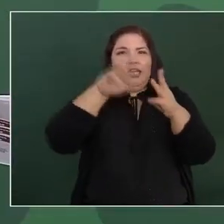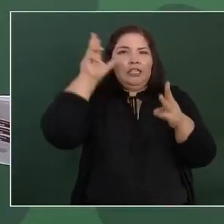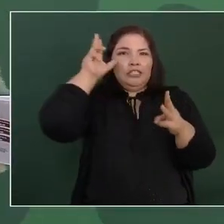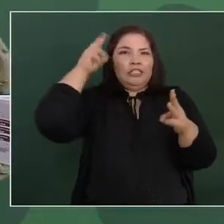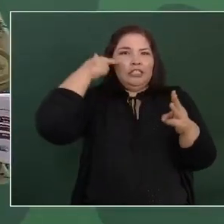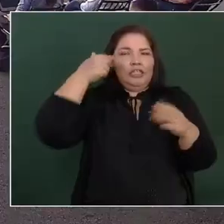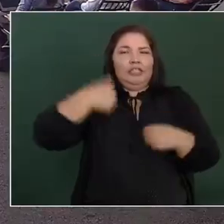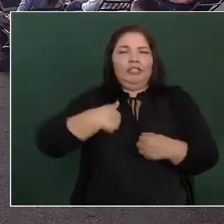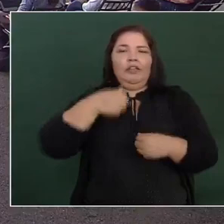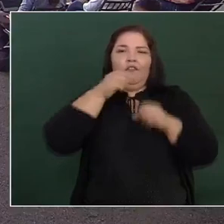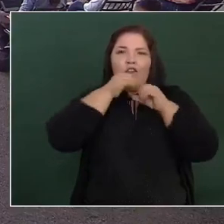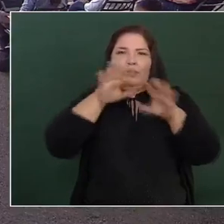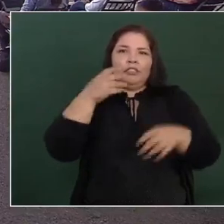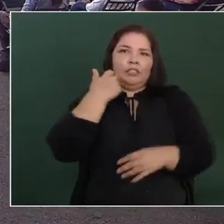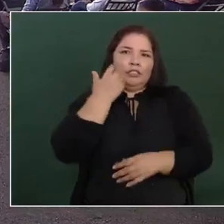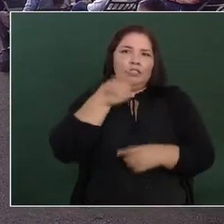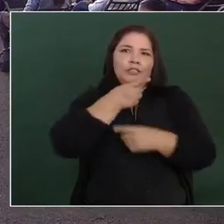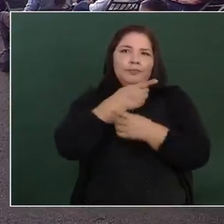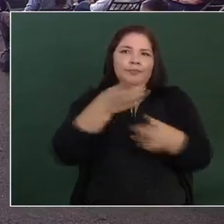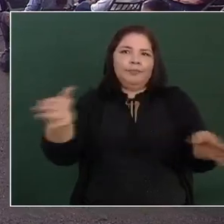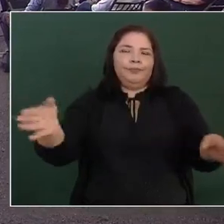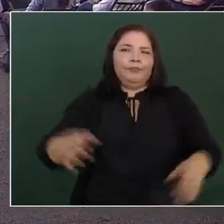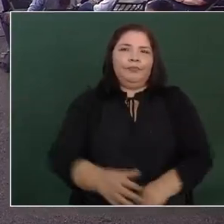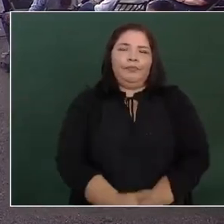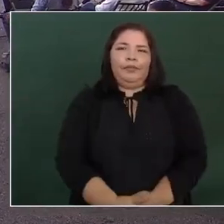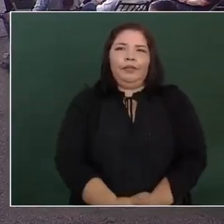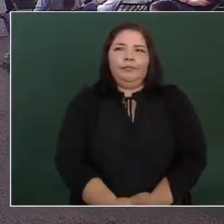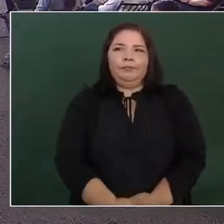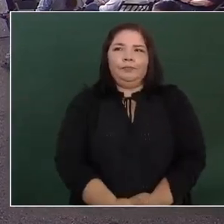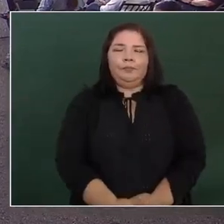les quisiéramos dar, señor presidente.